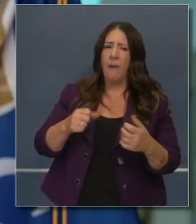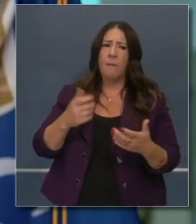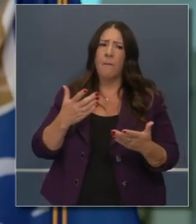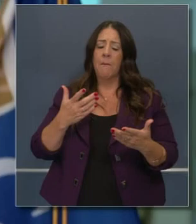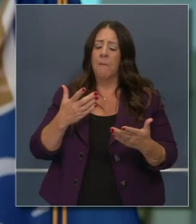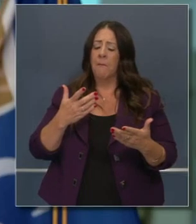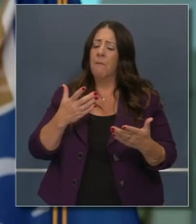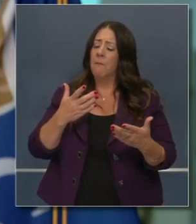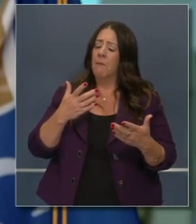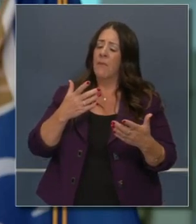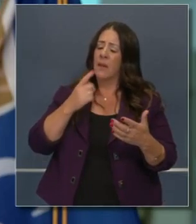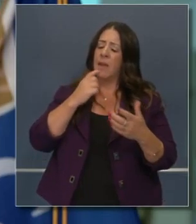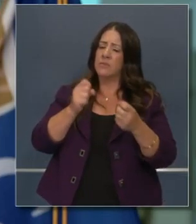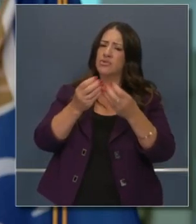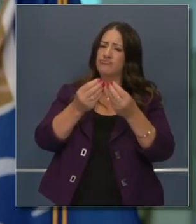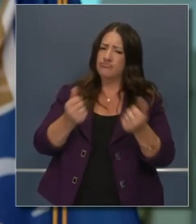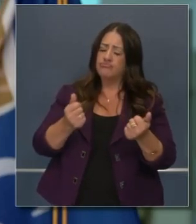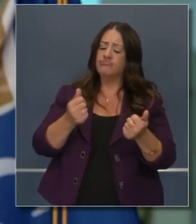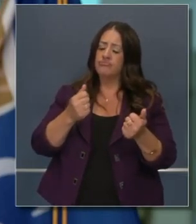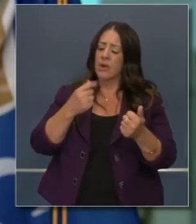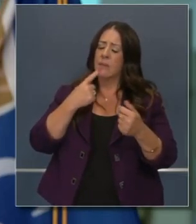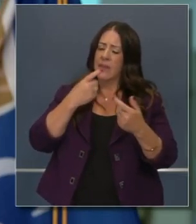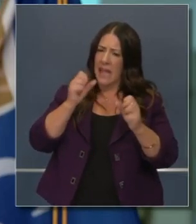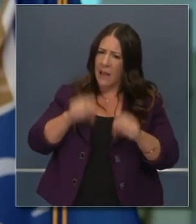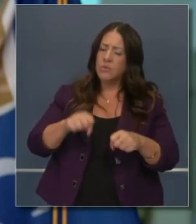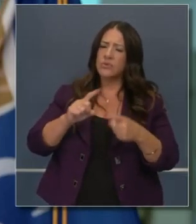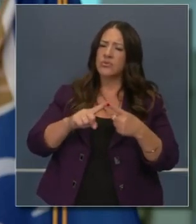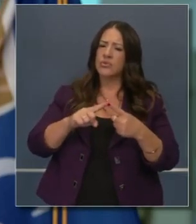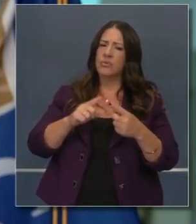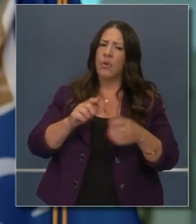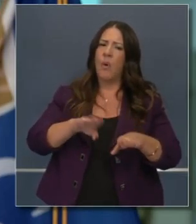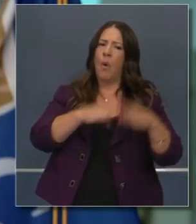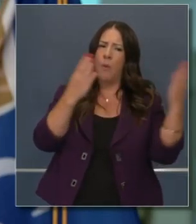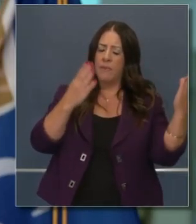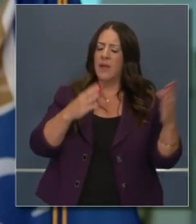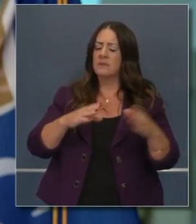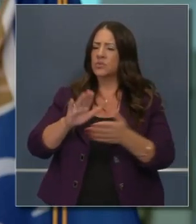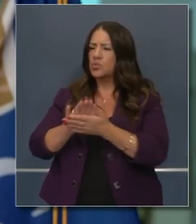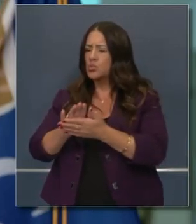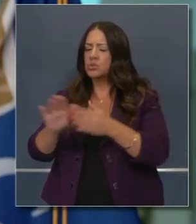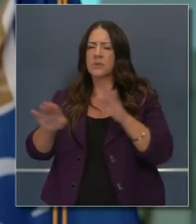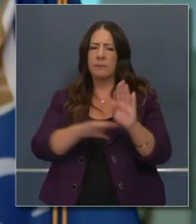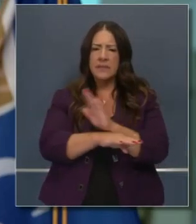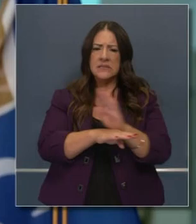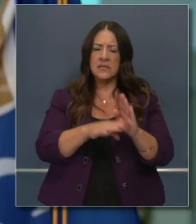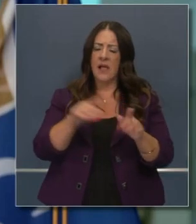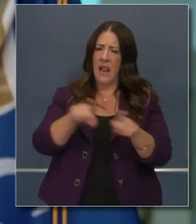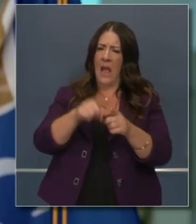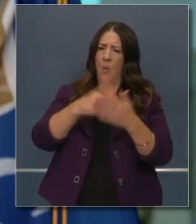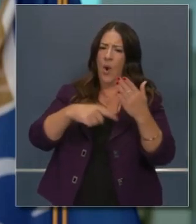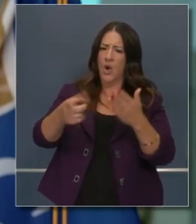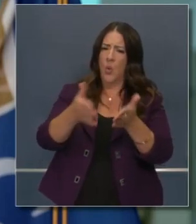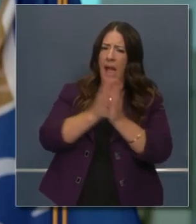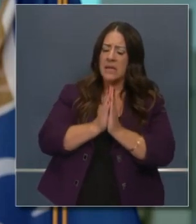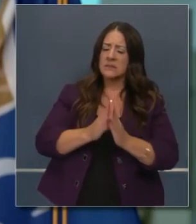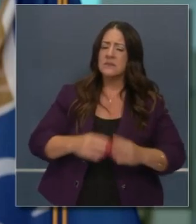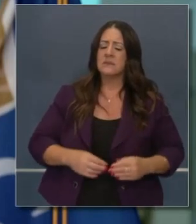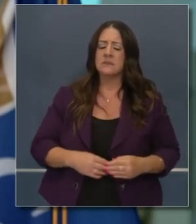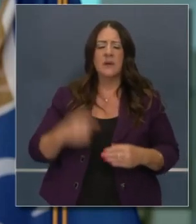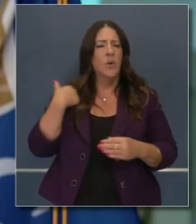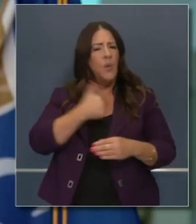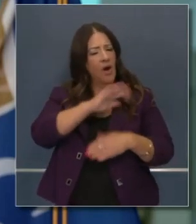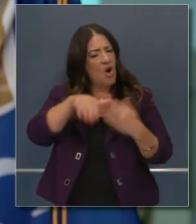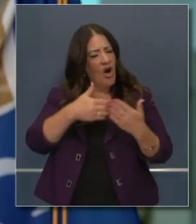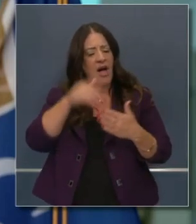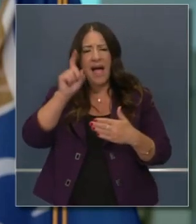podemos abordar considerablemente las cuestiones que usted ha mencionado en su pregunta, que esto es fundamental. Realmente